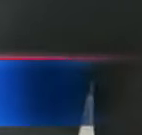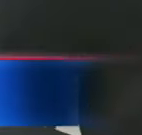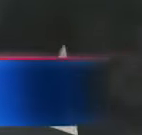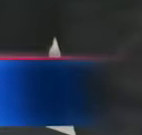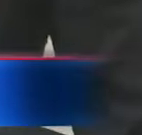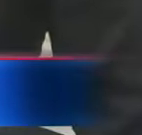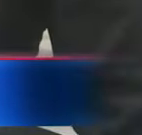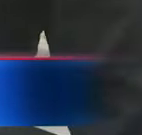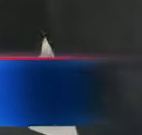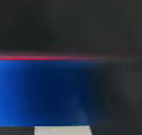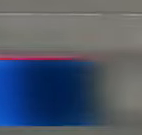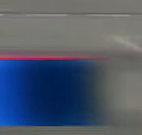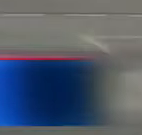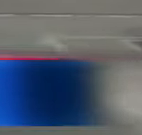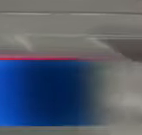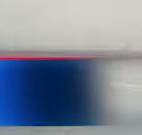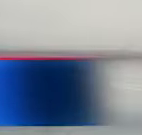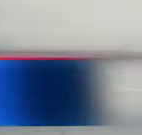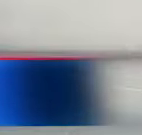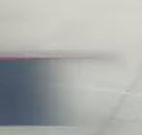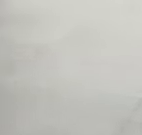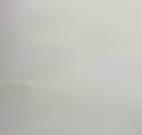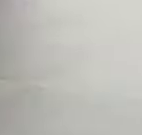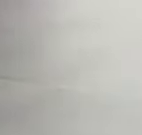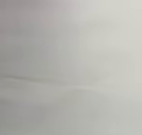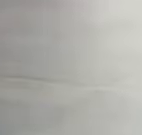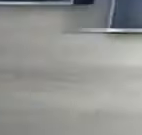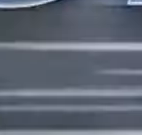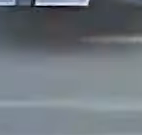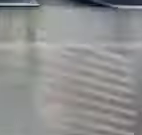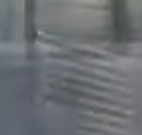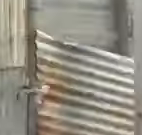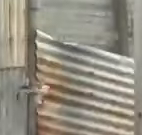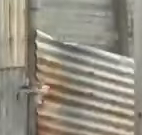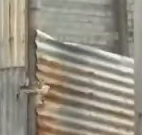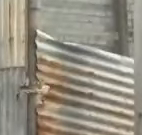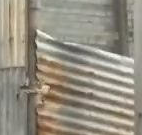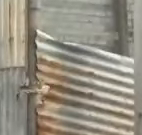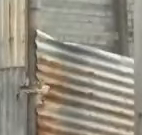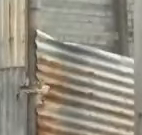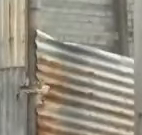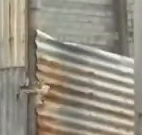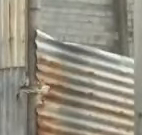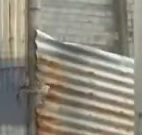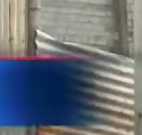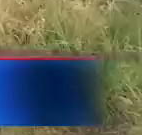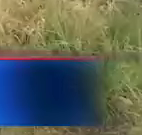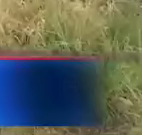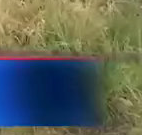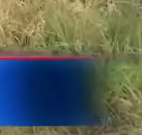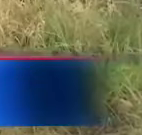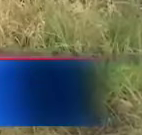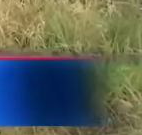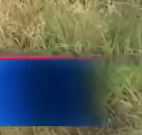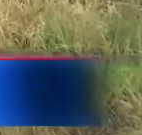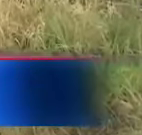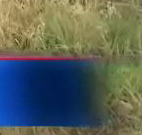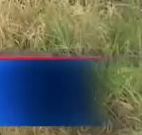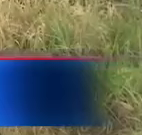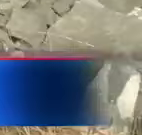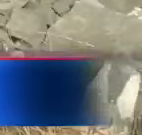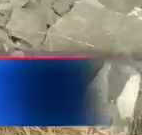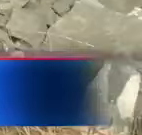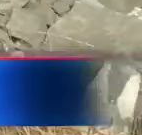participantes. Es el mejor de América Latina y el Caribe. Tras permanecer secuestrado por varias horas, un hombre